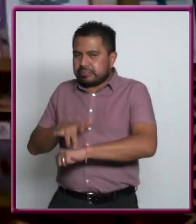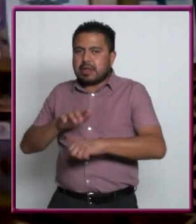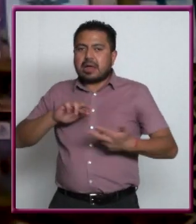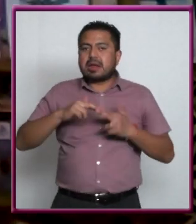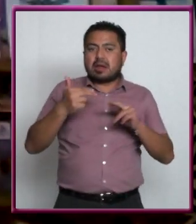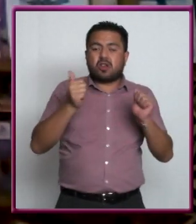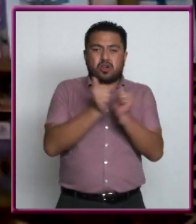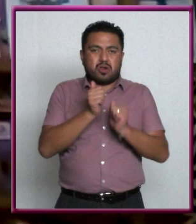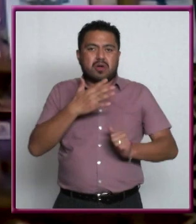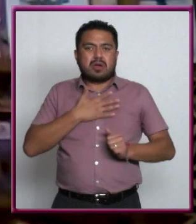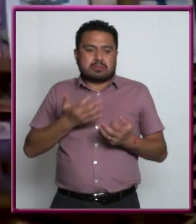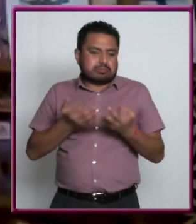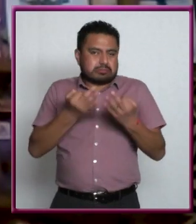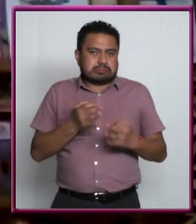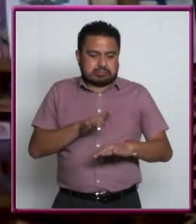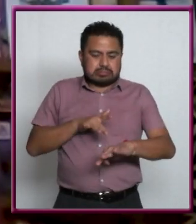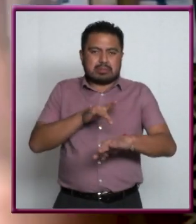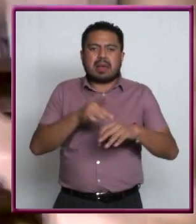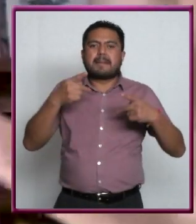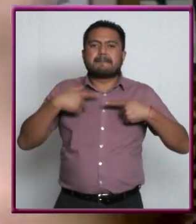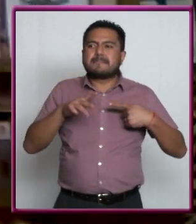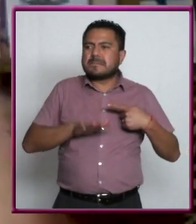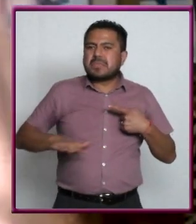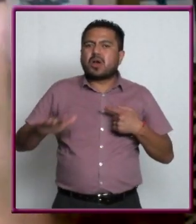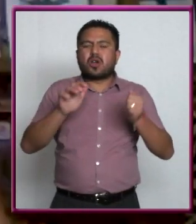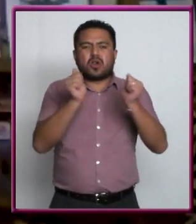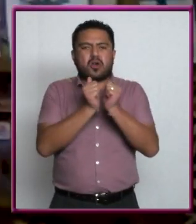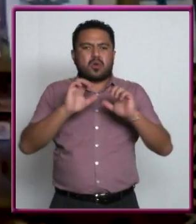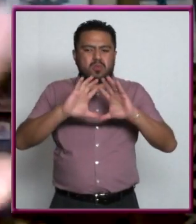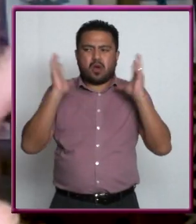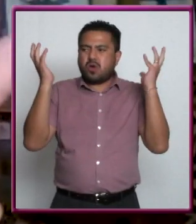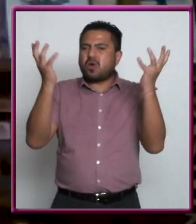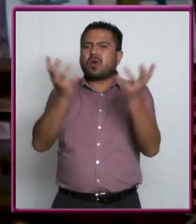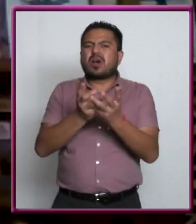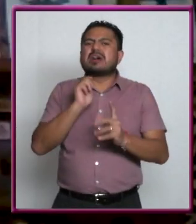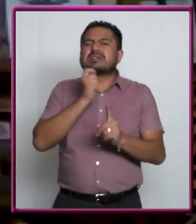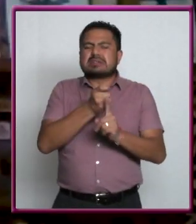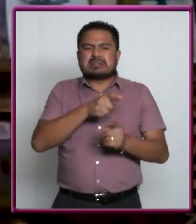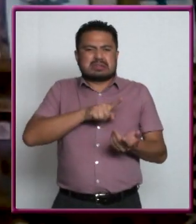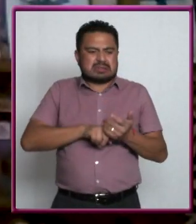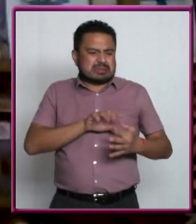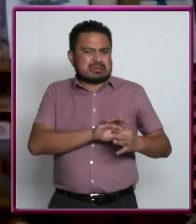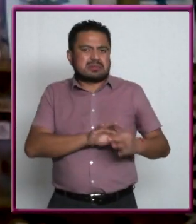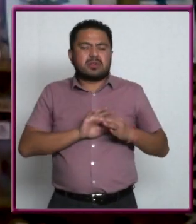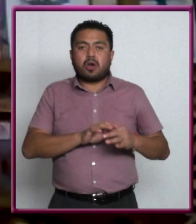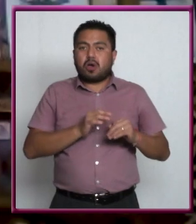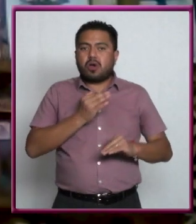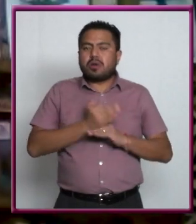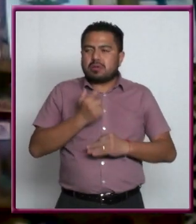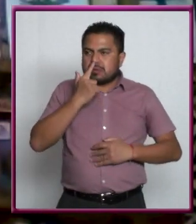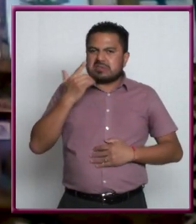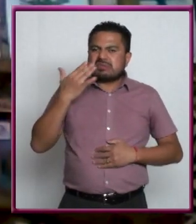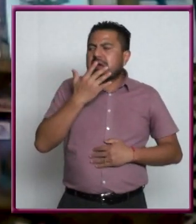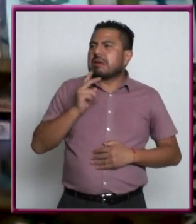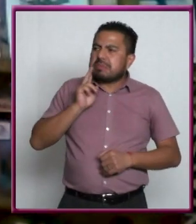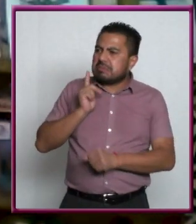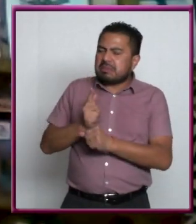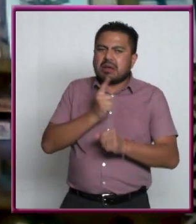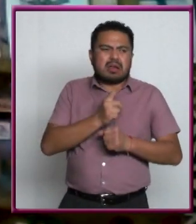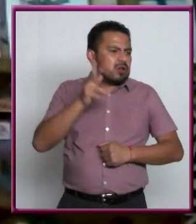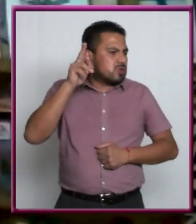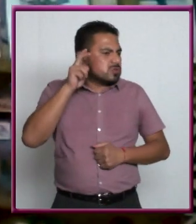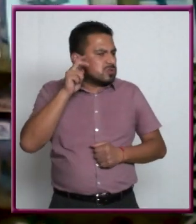sentidos. Nuestra relación con la realidad, con las personas, con el mundo, tiene mucho que ver con lo que